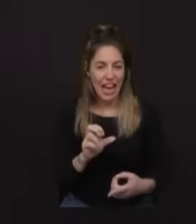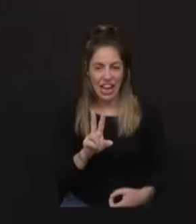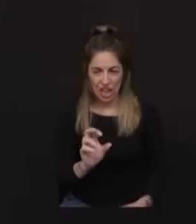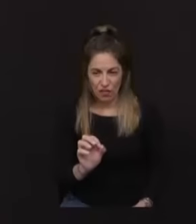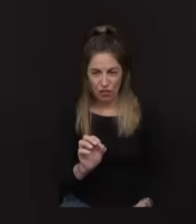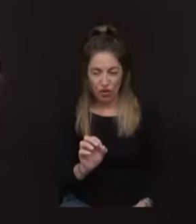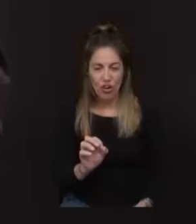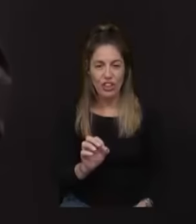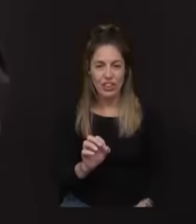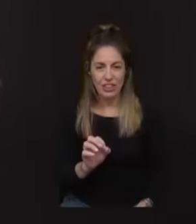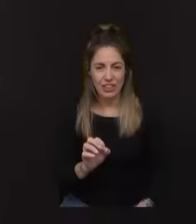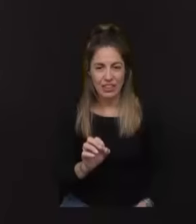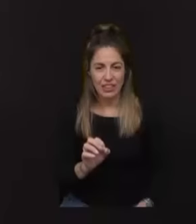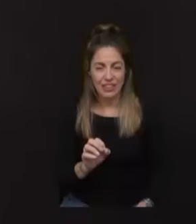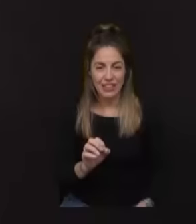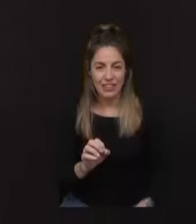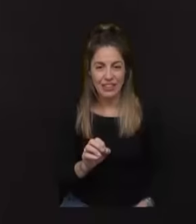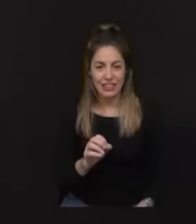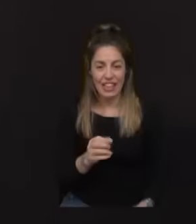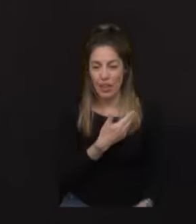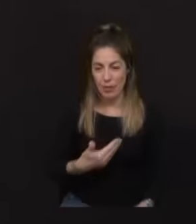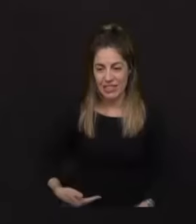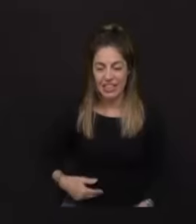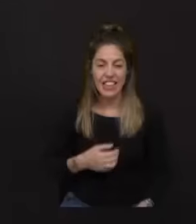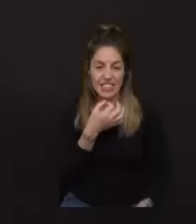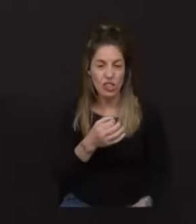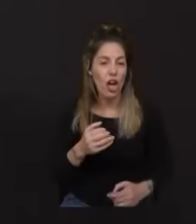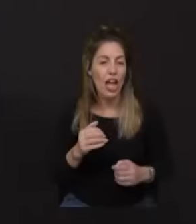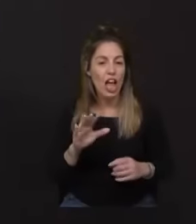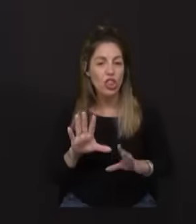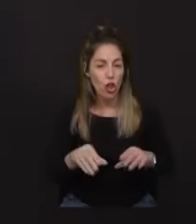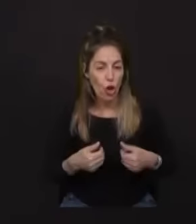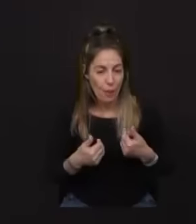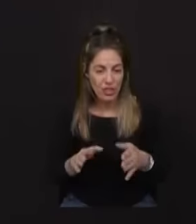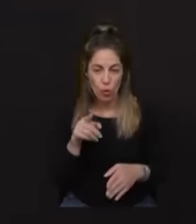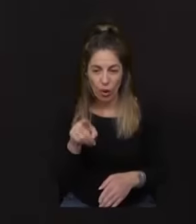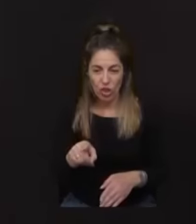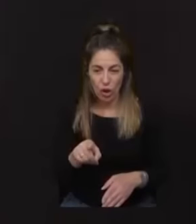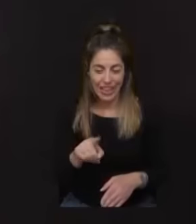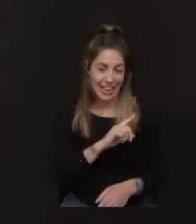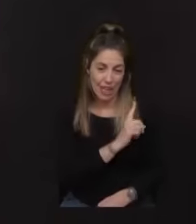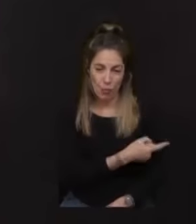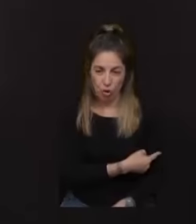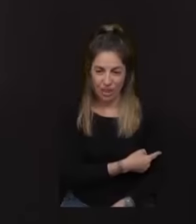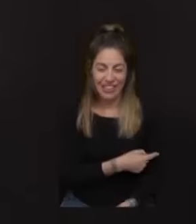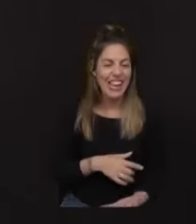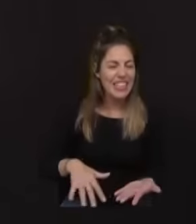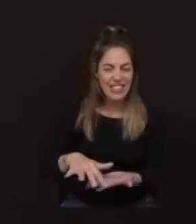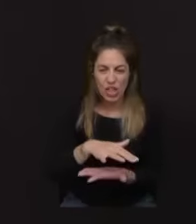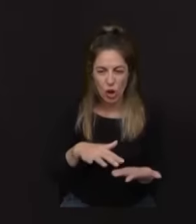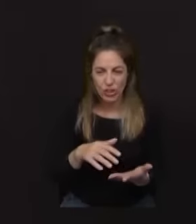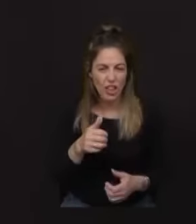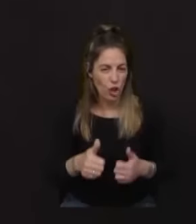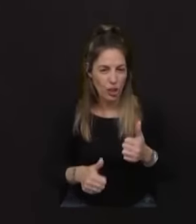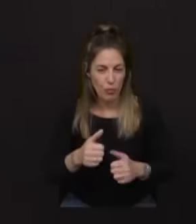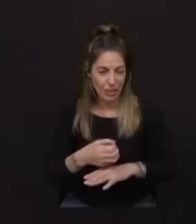desde tiendas del presidente que todo comenzó en todo caso cuando él estaba en el poder. En ese contexto hay disputas